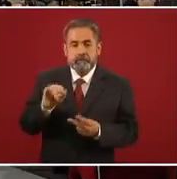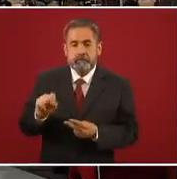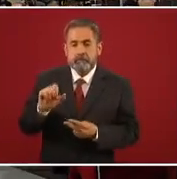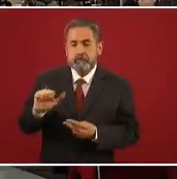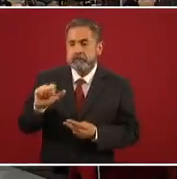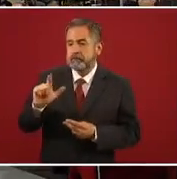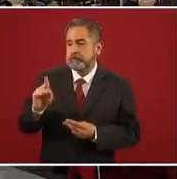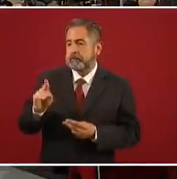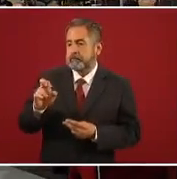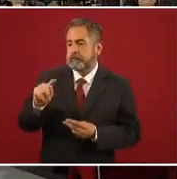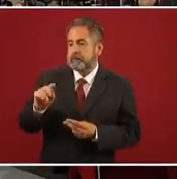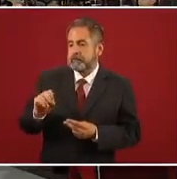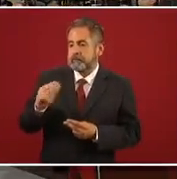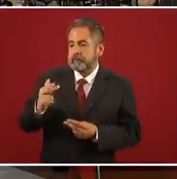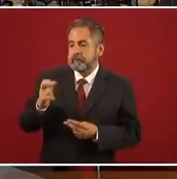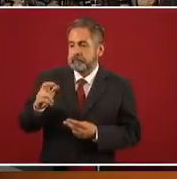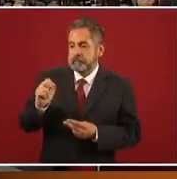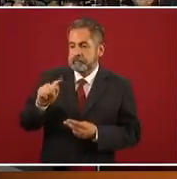Alberto Hernández.